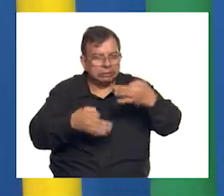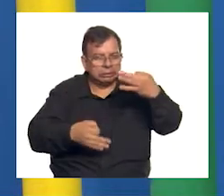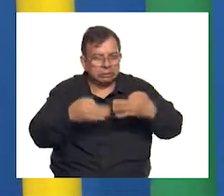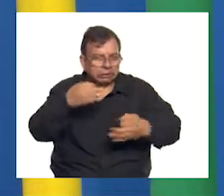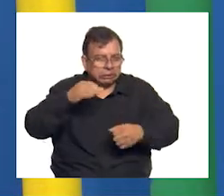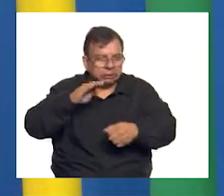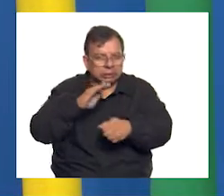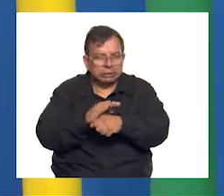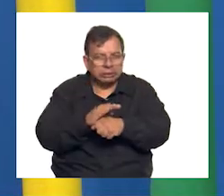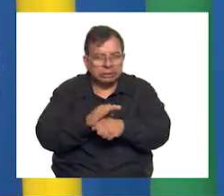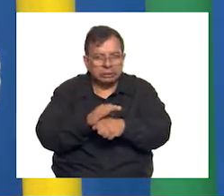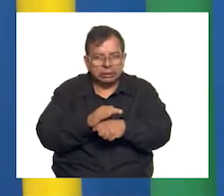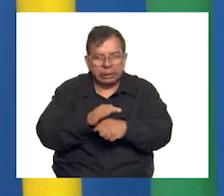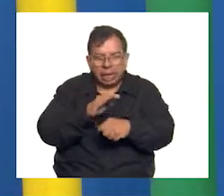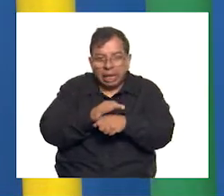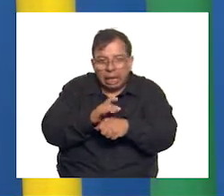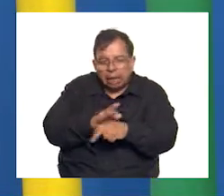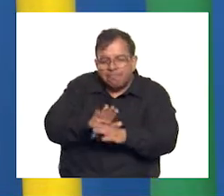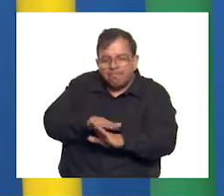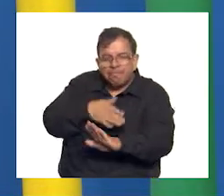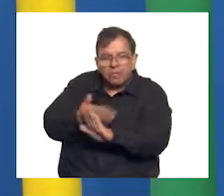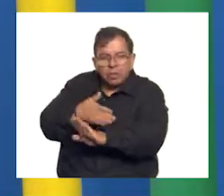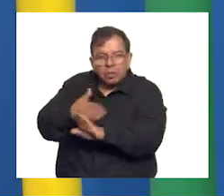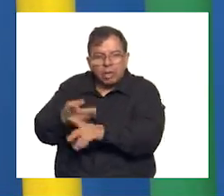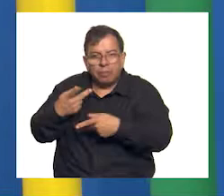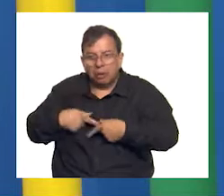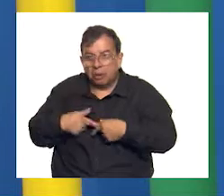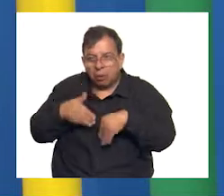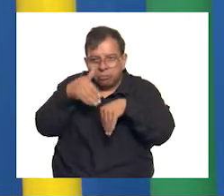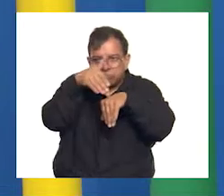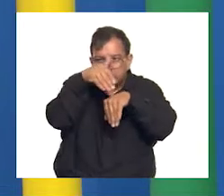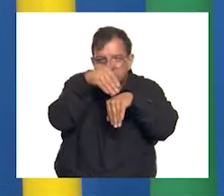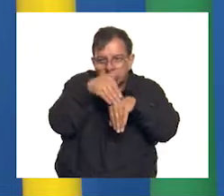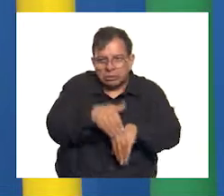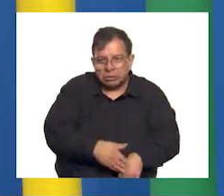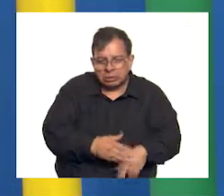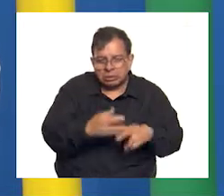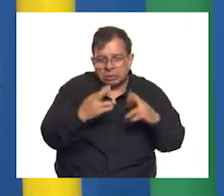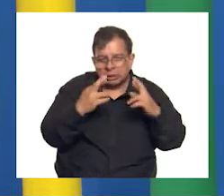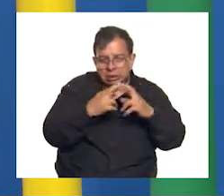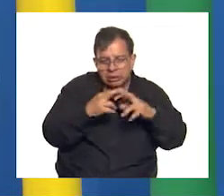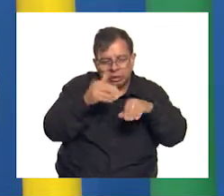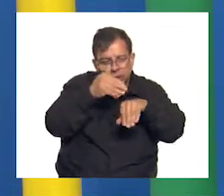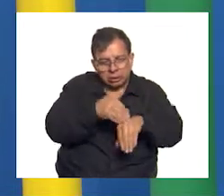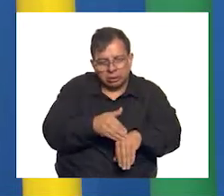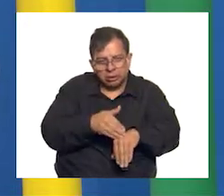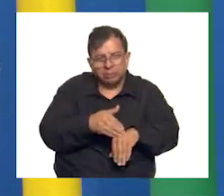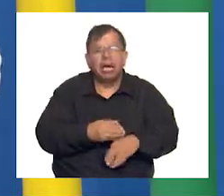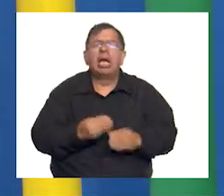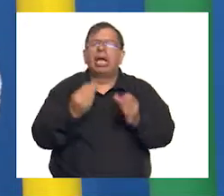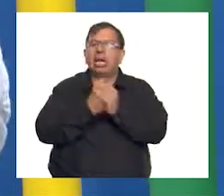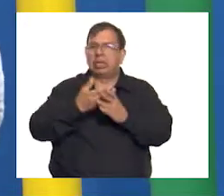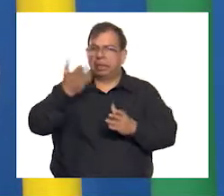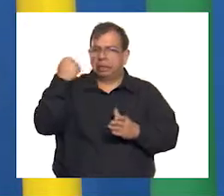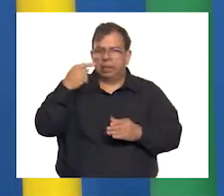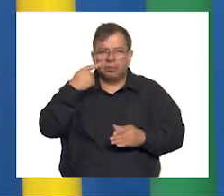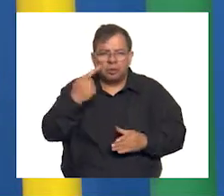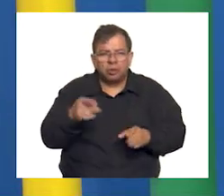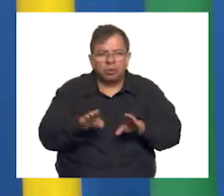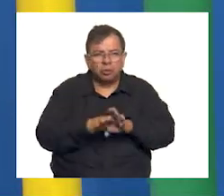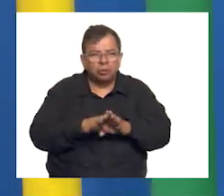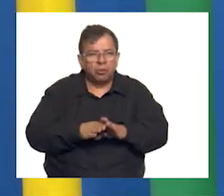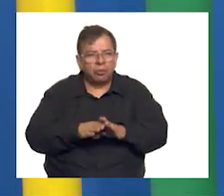cual se encargaba de perseguir a las personas que no siguieran las enseñanzas de la Iglesia. En la clase anterior vimos algunas de